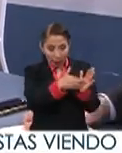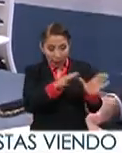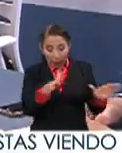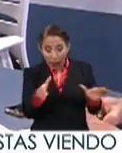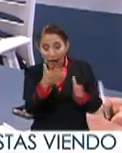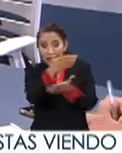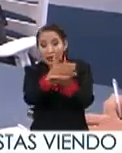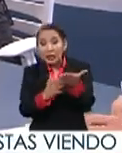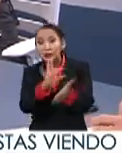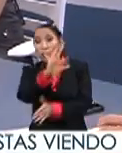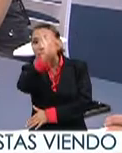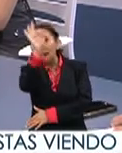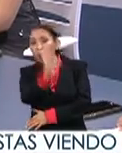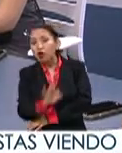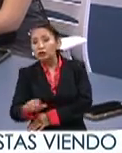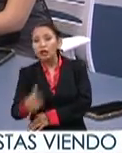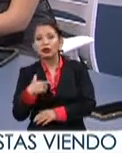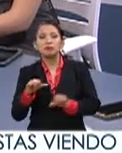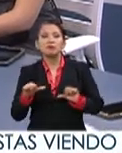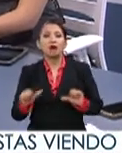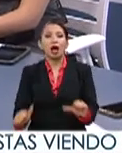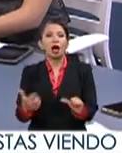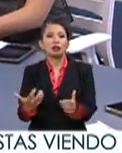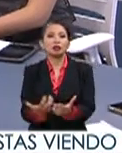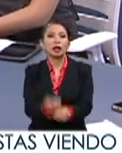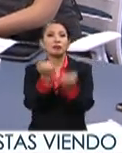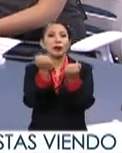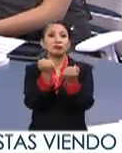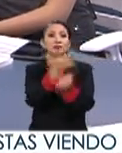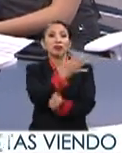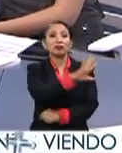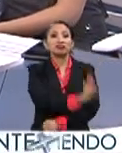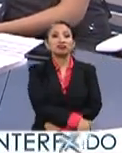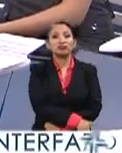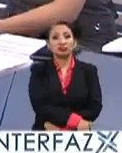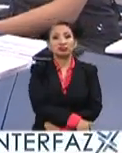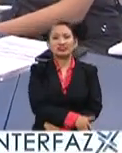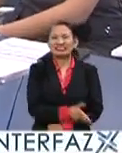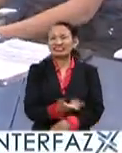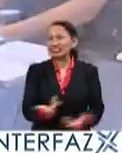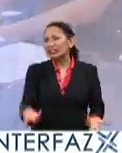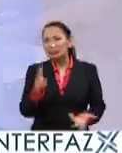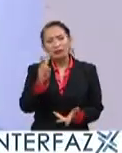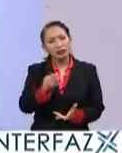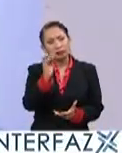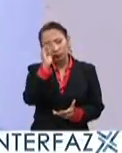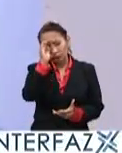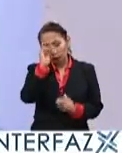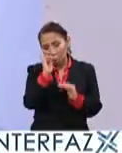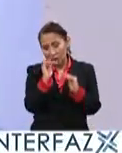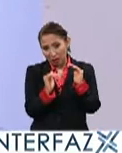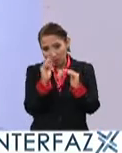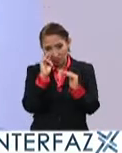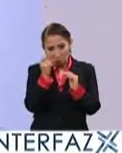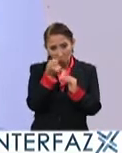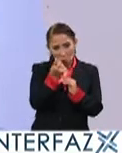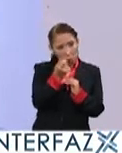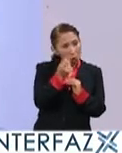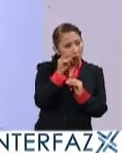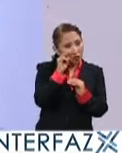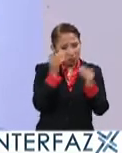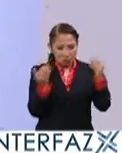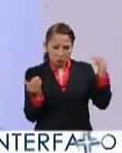el 50% logra vencerlo. Y esto es una cifra bastante baja si lo comparamos